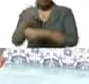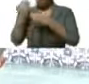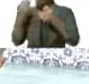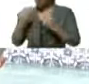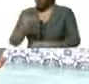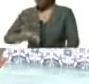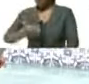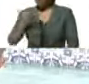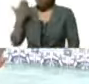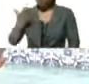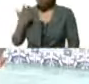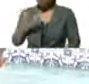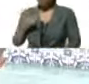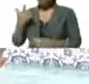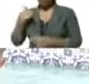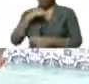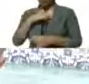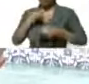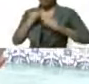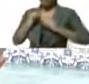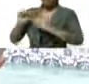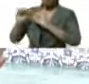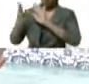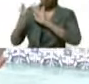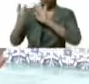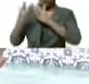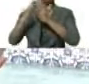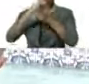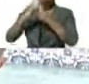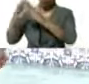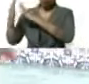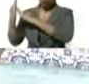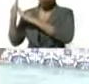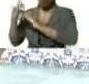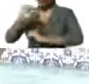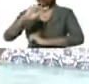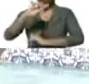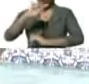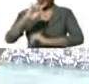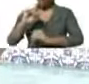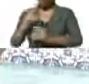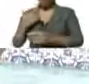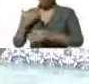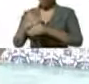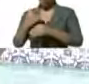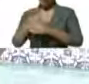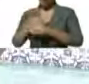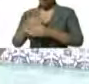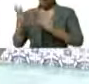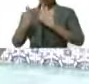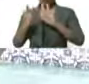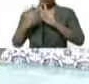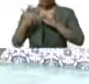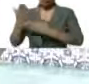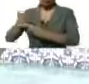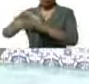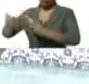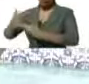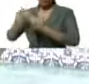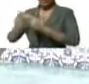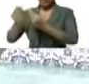rigurosos para evitar el tipo de contacto comunitario y que no sea a través del contacto colectivo que pueda